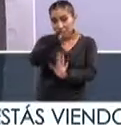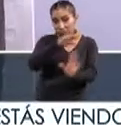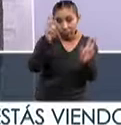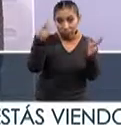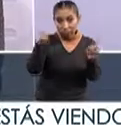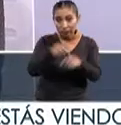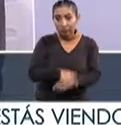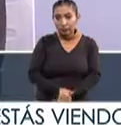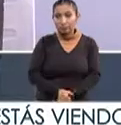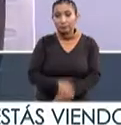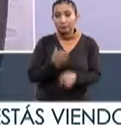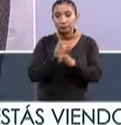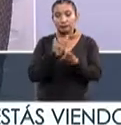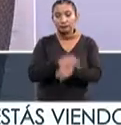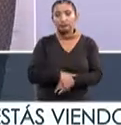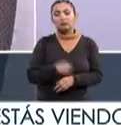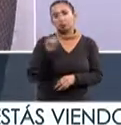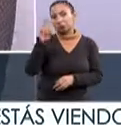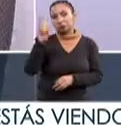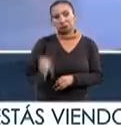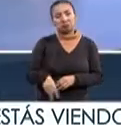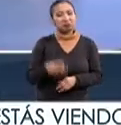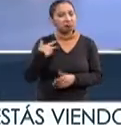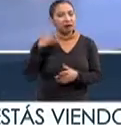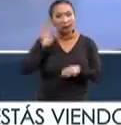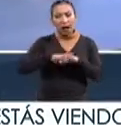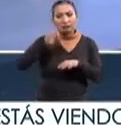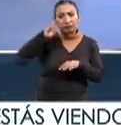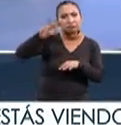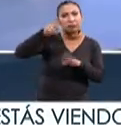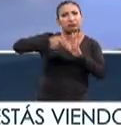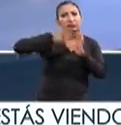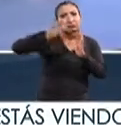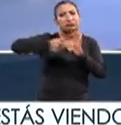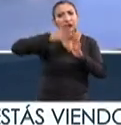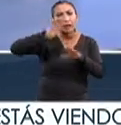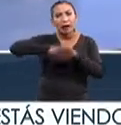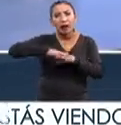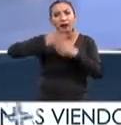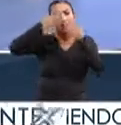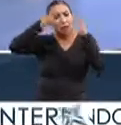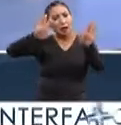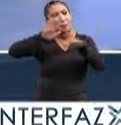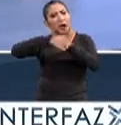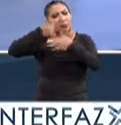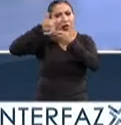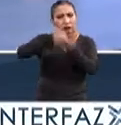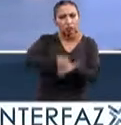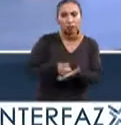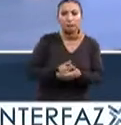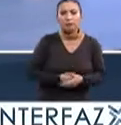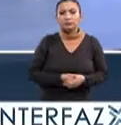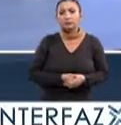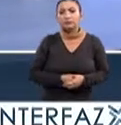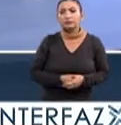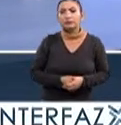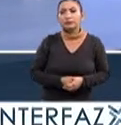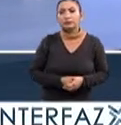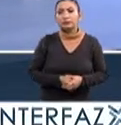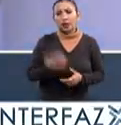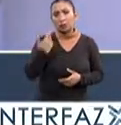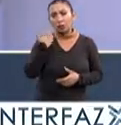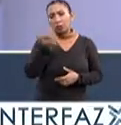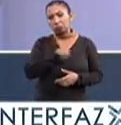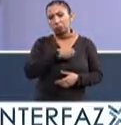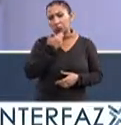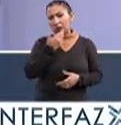ámbito musical actual? Absolutamente. No, cada vez veo más la gente más abierta, más colaboración y sí, es muy